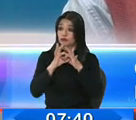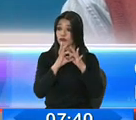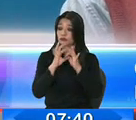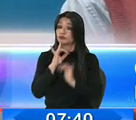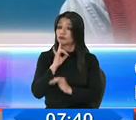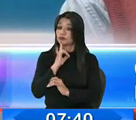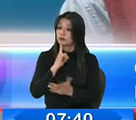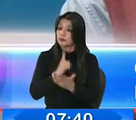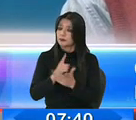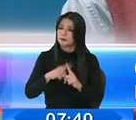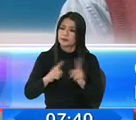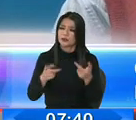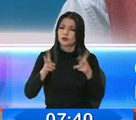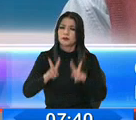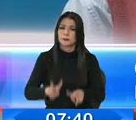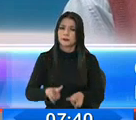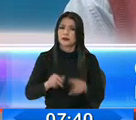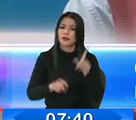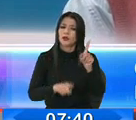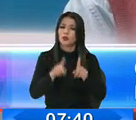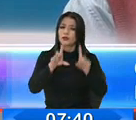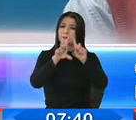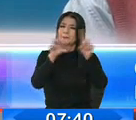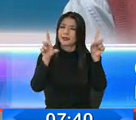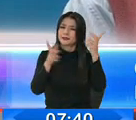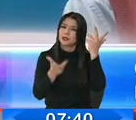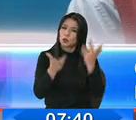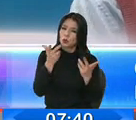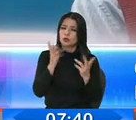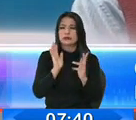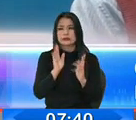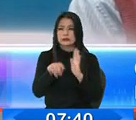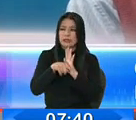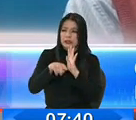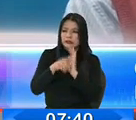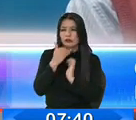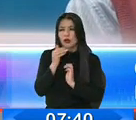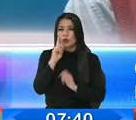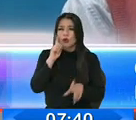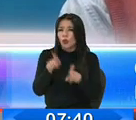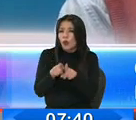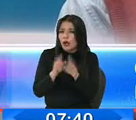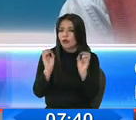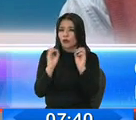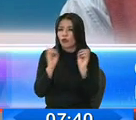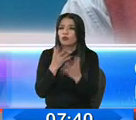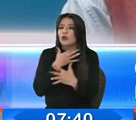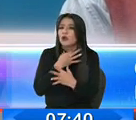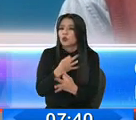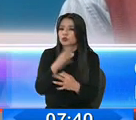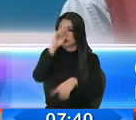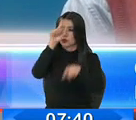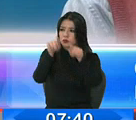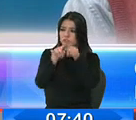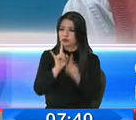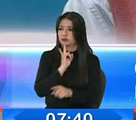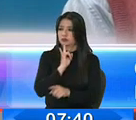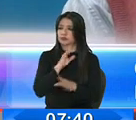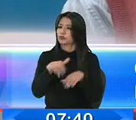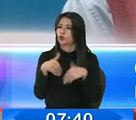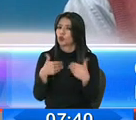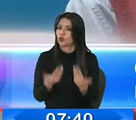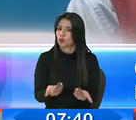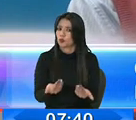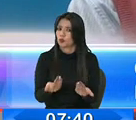Unidos, pero también hay sectores que pudieran verse amenazados o afectados. ¿Cómo lograr que